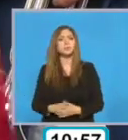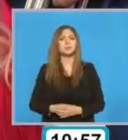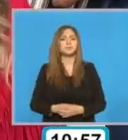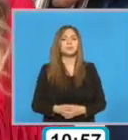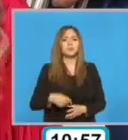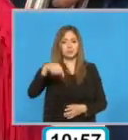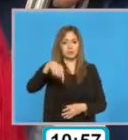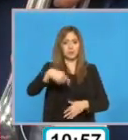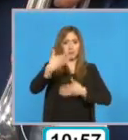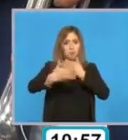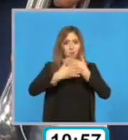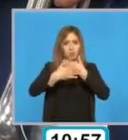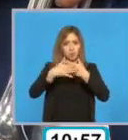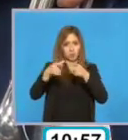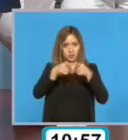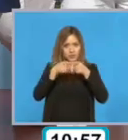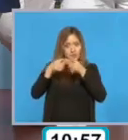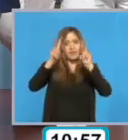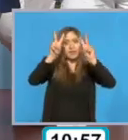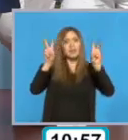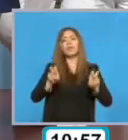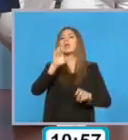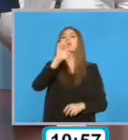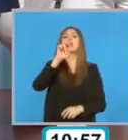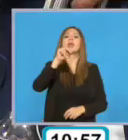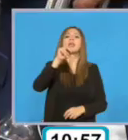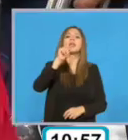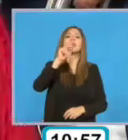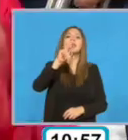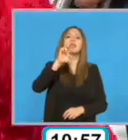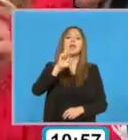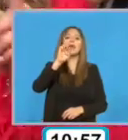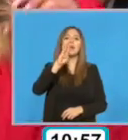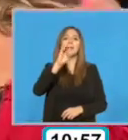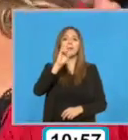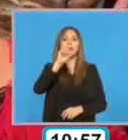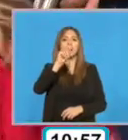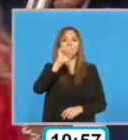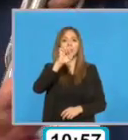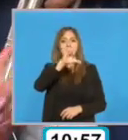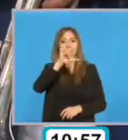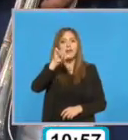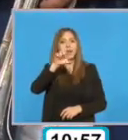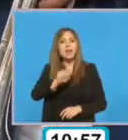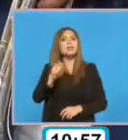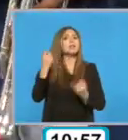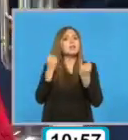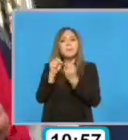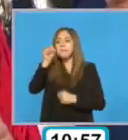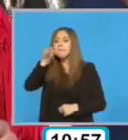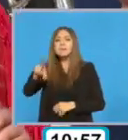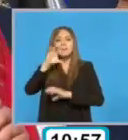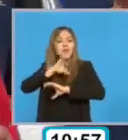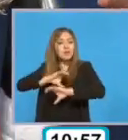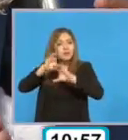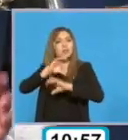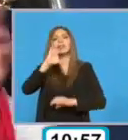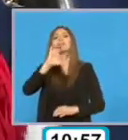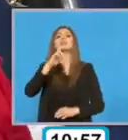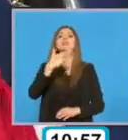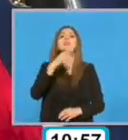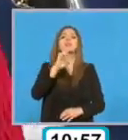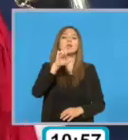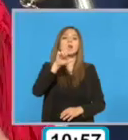que viene en octubre que se llama Entre Botellas, una de Chelo. No les voy a decir cuál, pero la canto en mis presentaciones. Chelo Silva. Ajá,